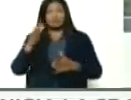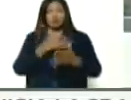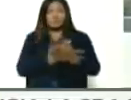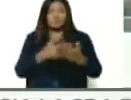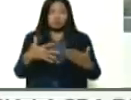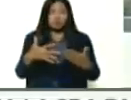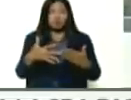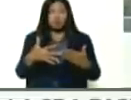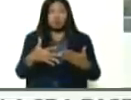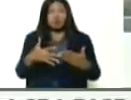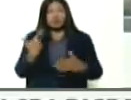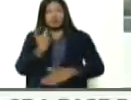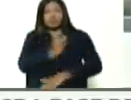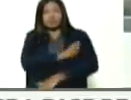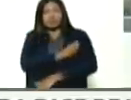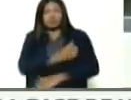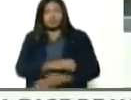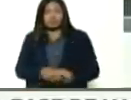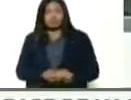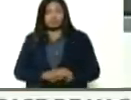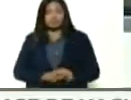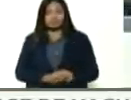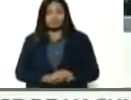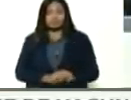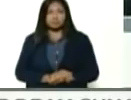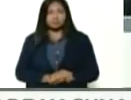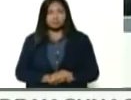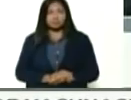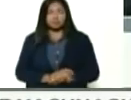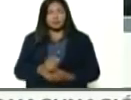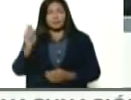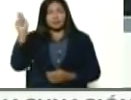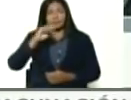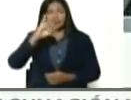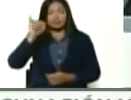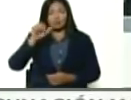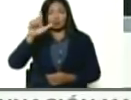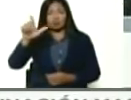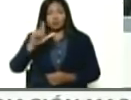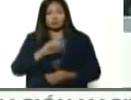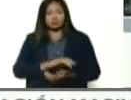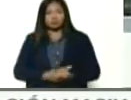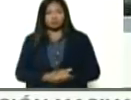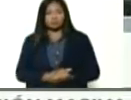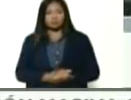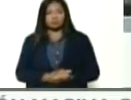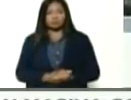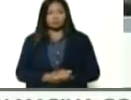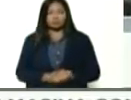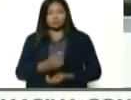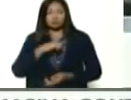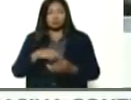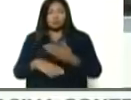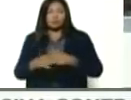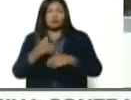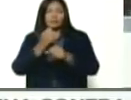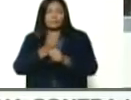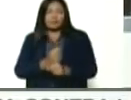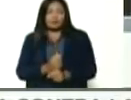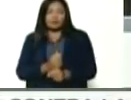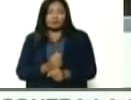dosis de vacuna para el mes de julio estamos a la espera